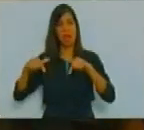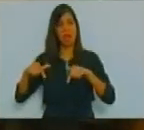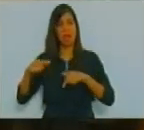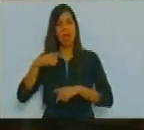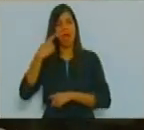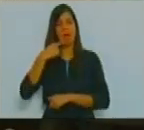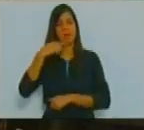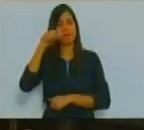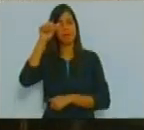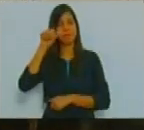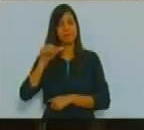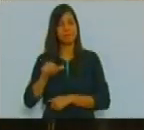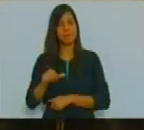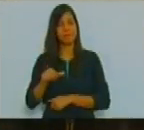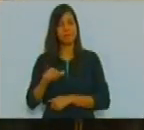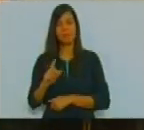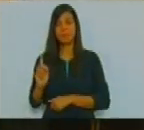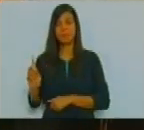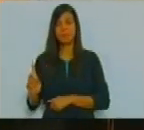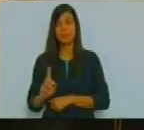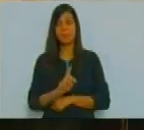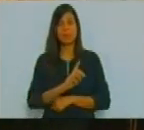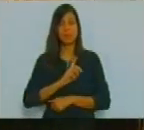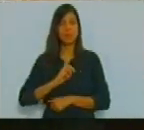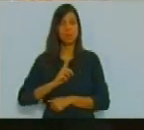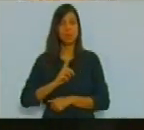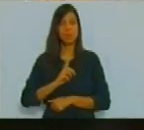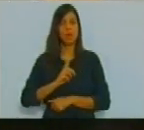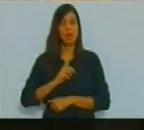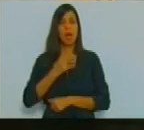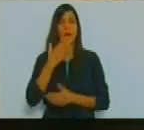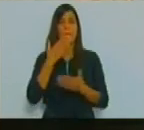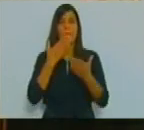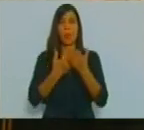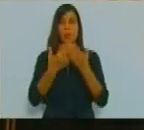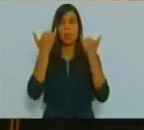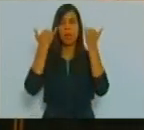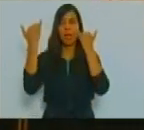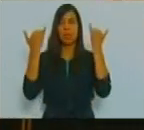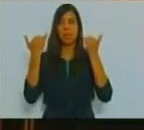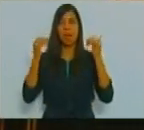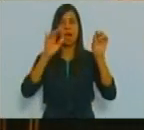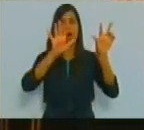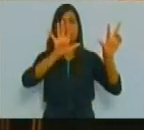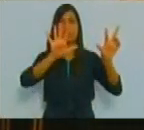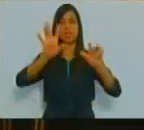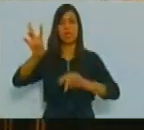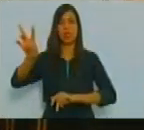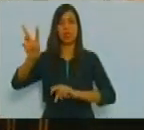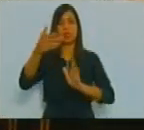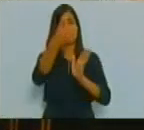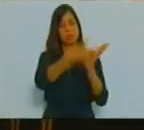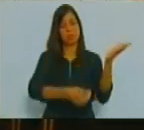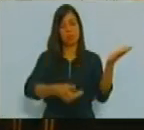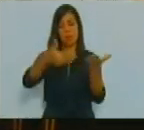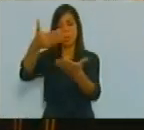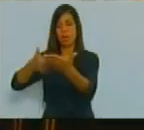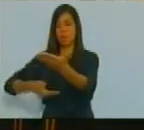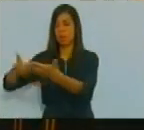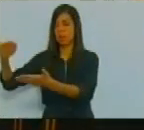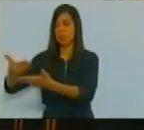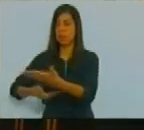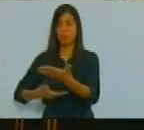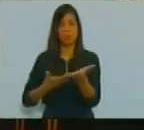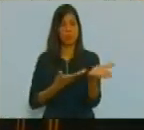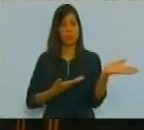constituyente tomado las 82 propuestas de las asambleas patrióticas constituyentes